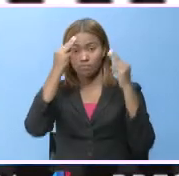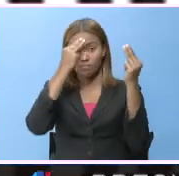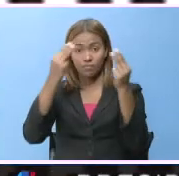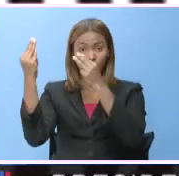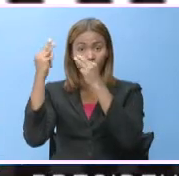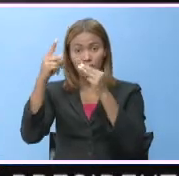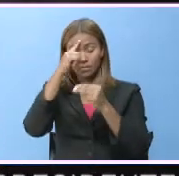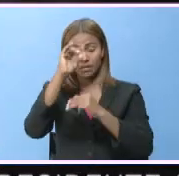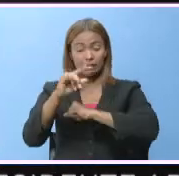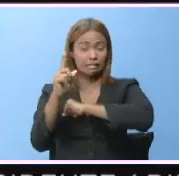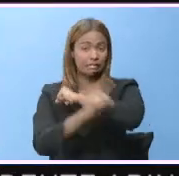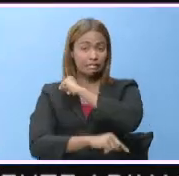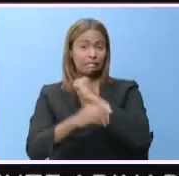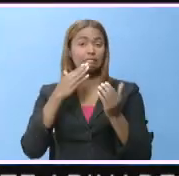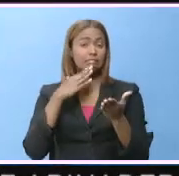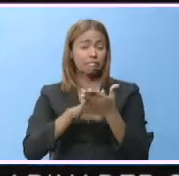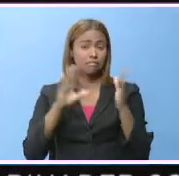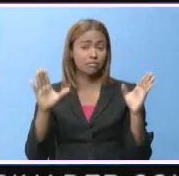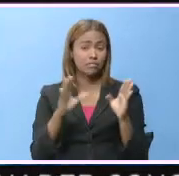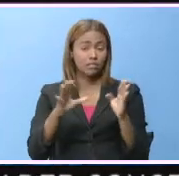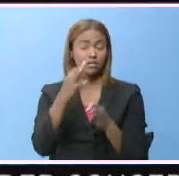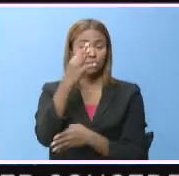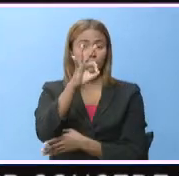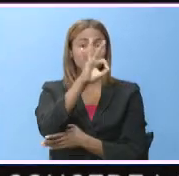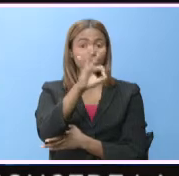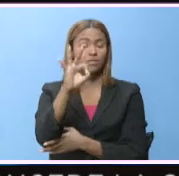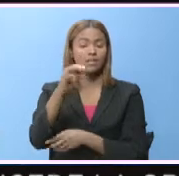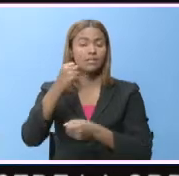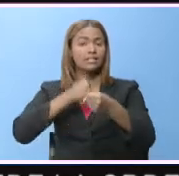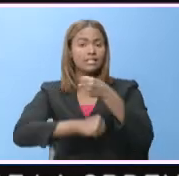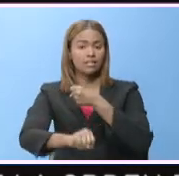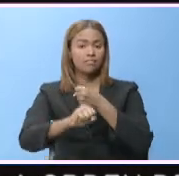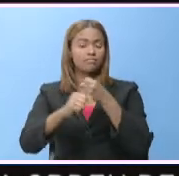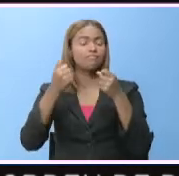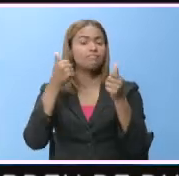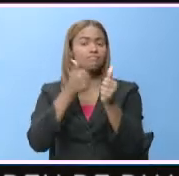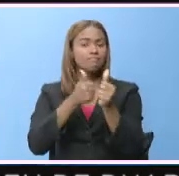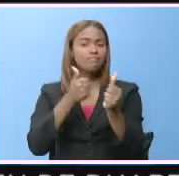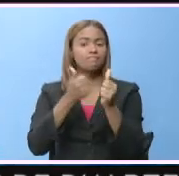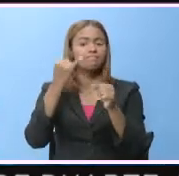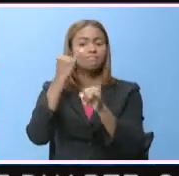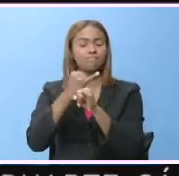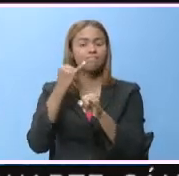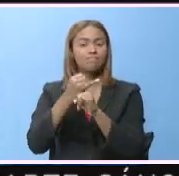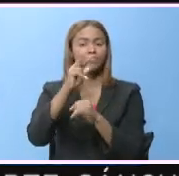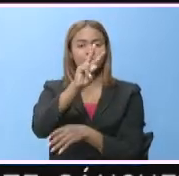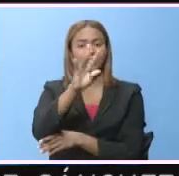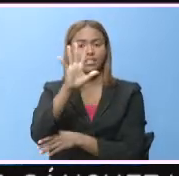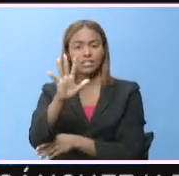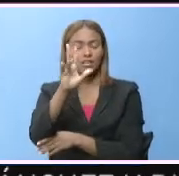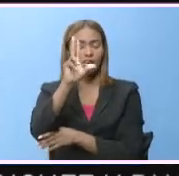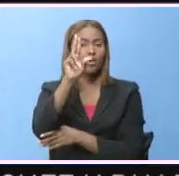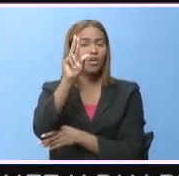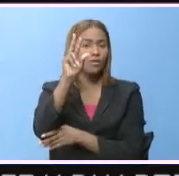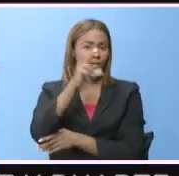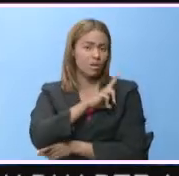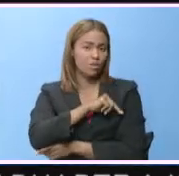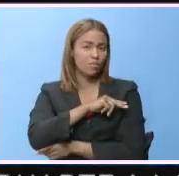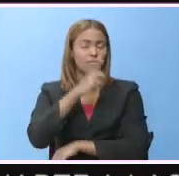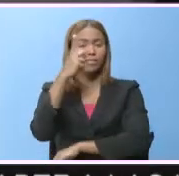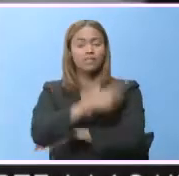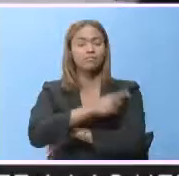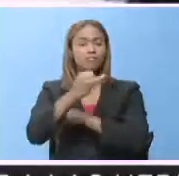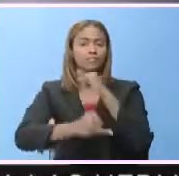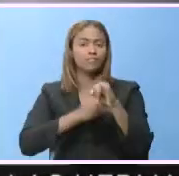conmemoración del crimen, en 1999, Naciones Unidas instituyó el 25 de noviembre como el